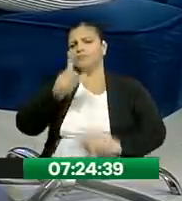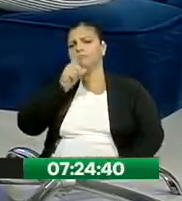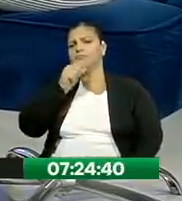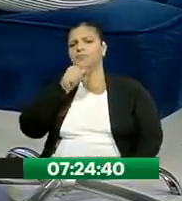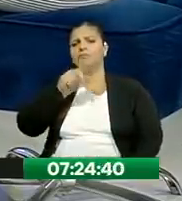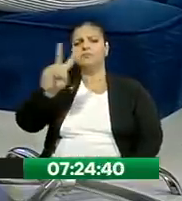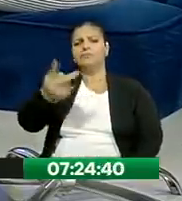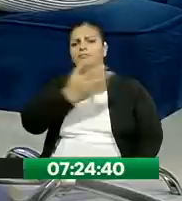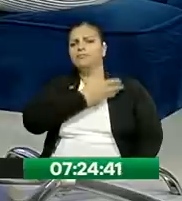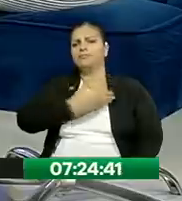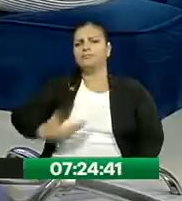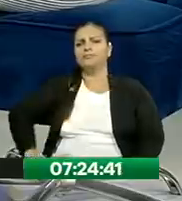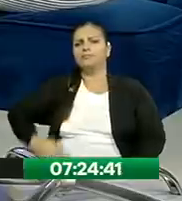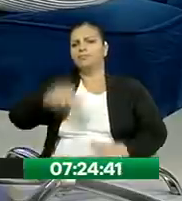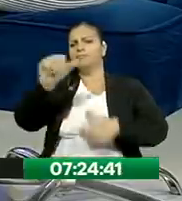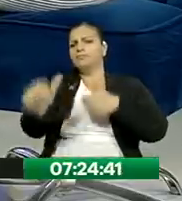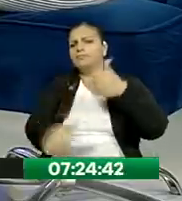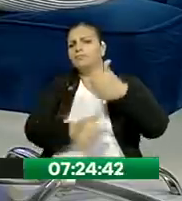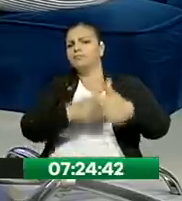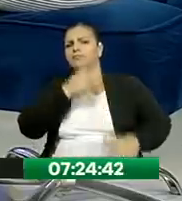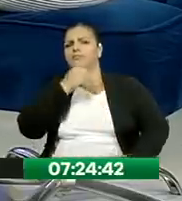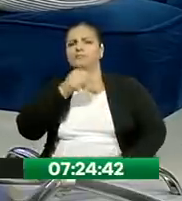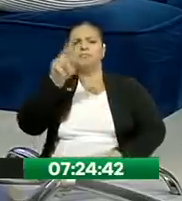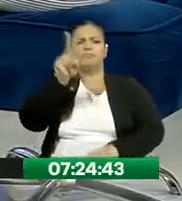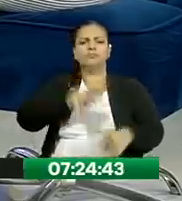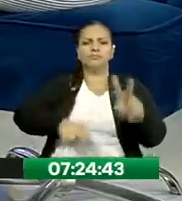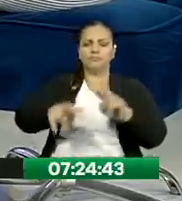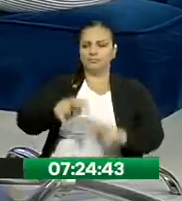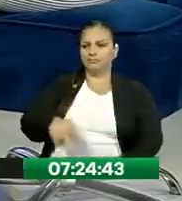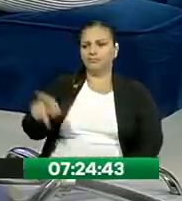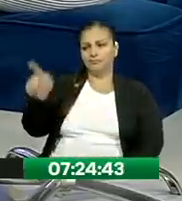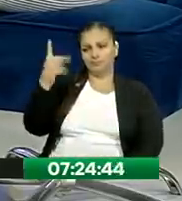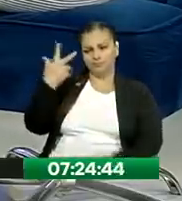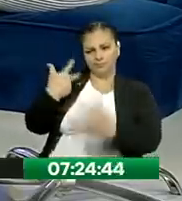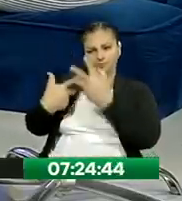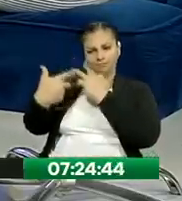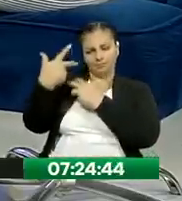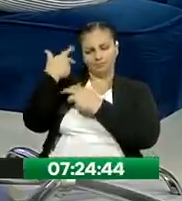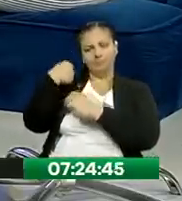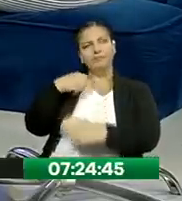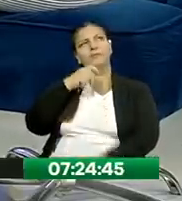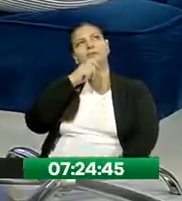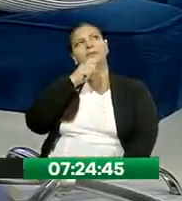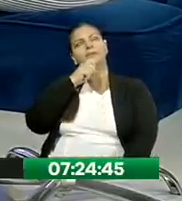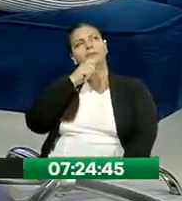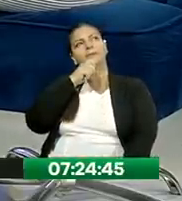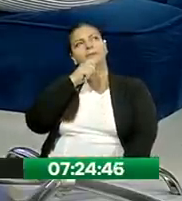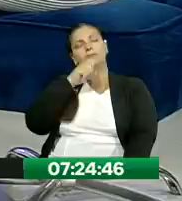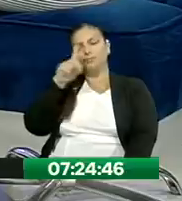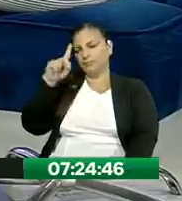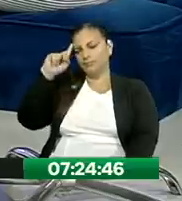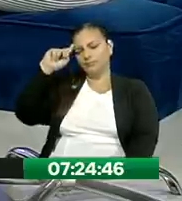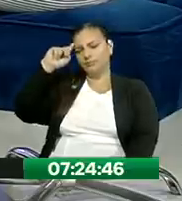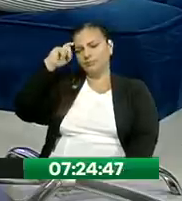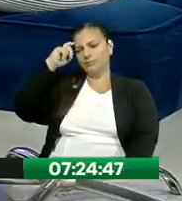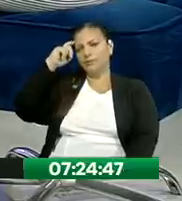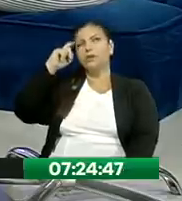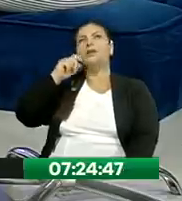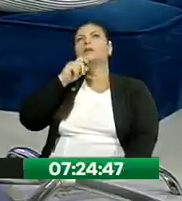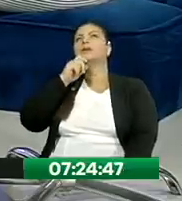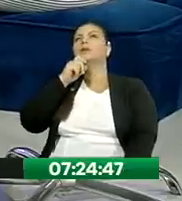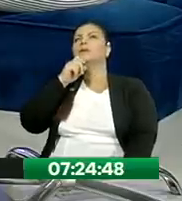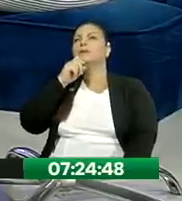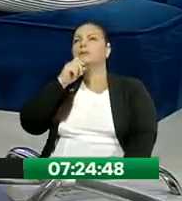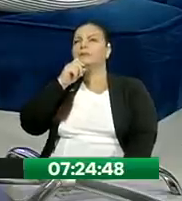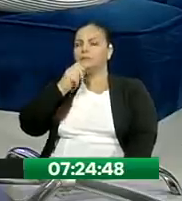un poco más a lo que dice la historia, yo recuerdo, ¿verdad? Ya mismo cumplo 50 años, y yo recuerdo que